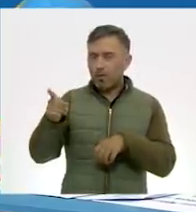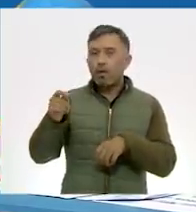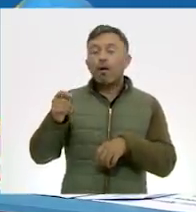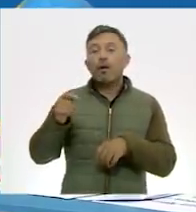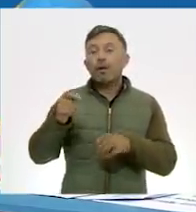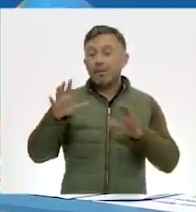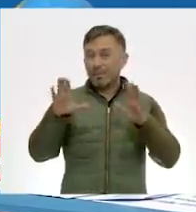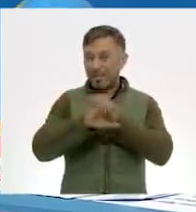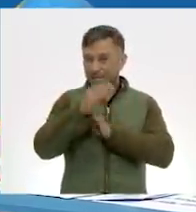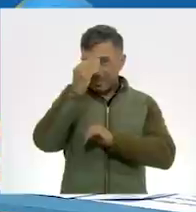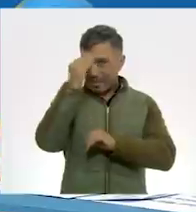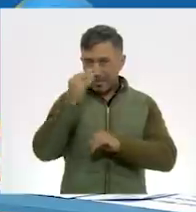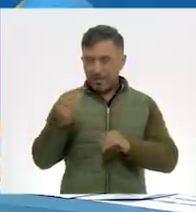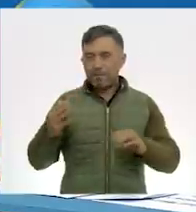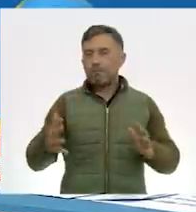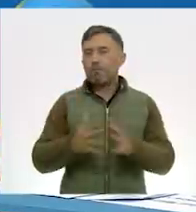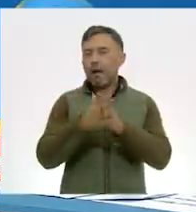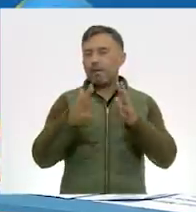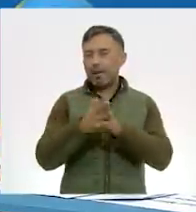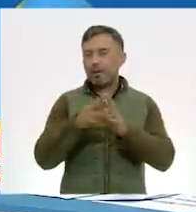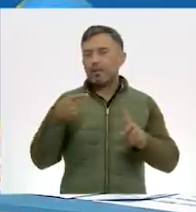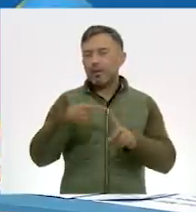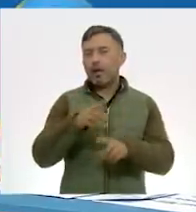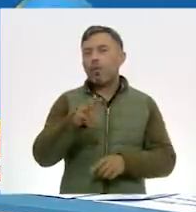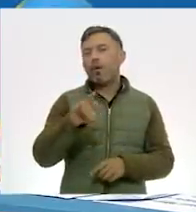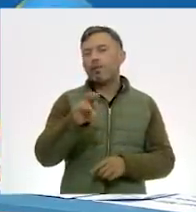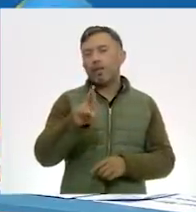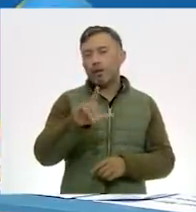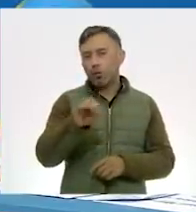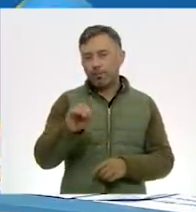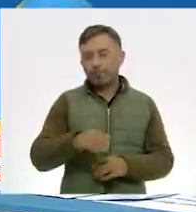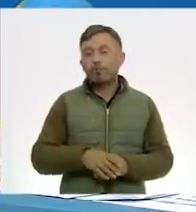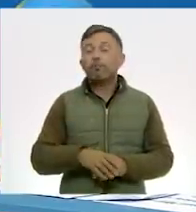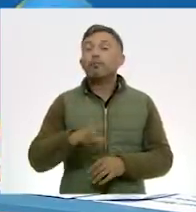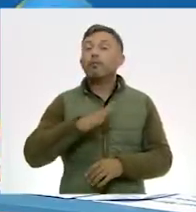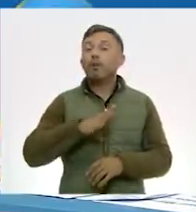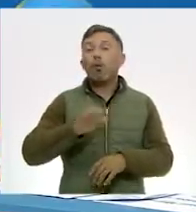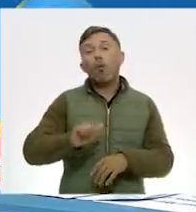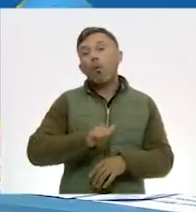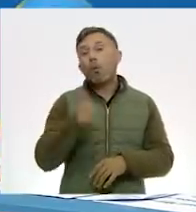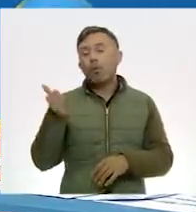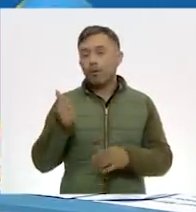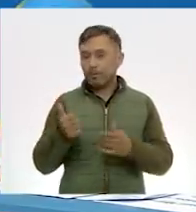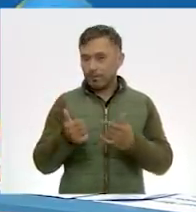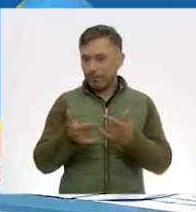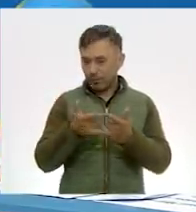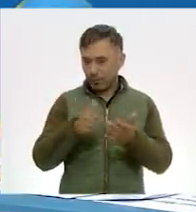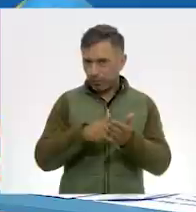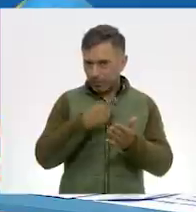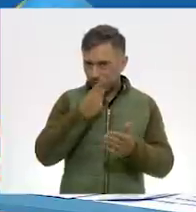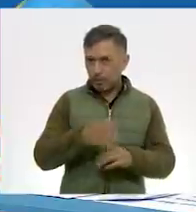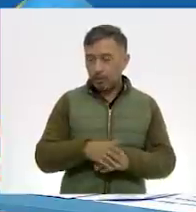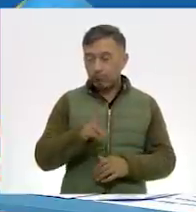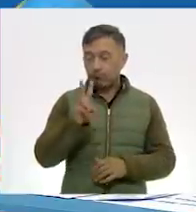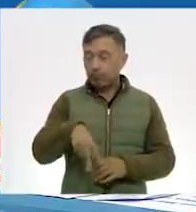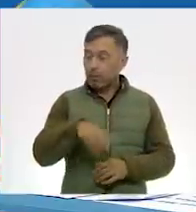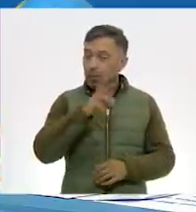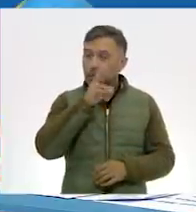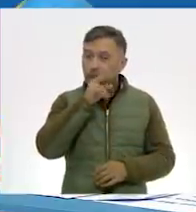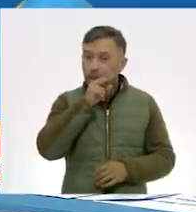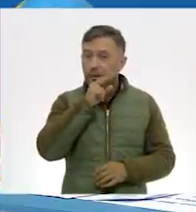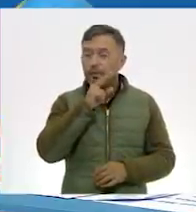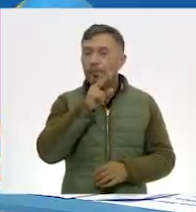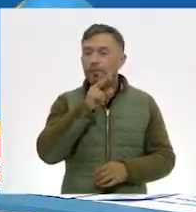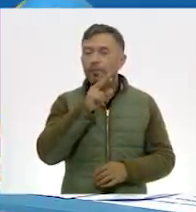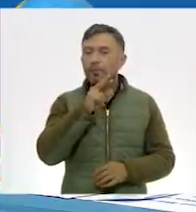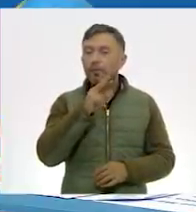batalla del destino, Waterloo. La otra circunstancia despejó una incógnita, causa de preocupación a